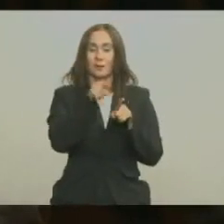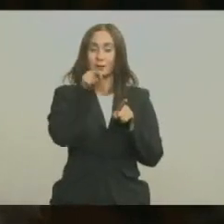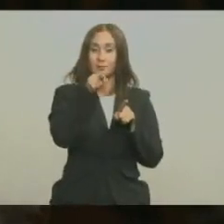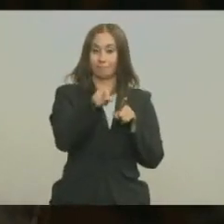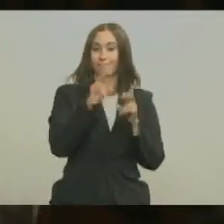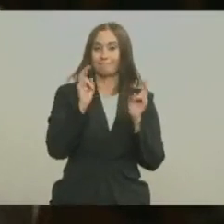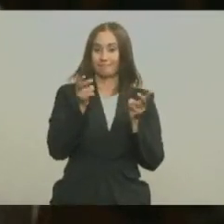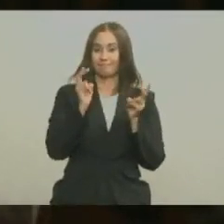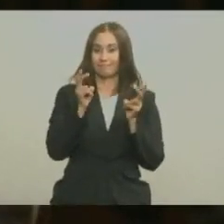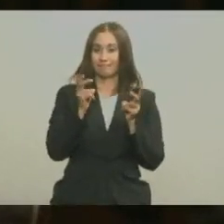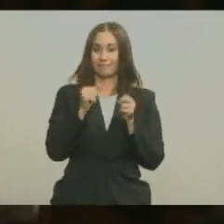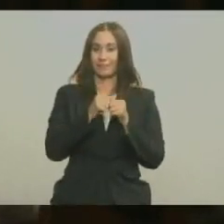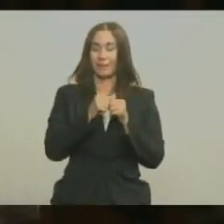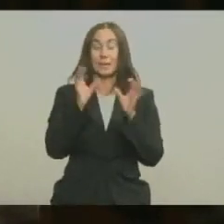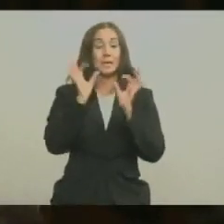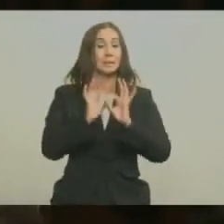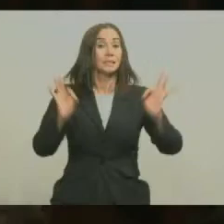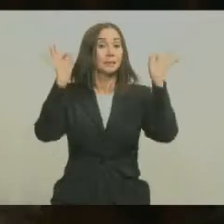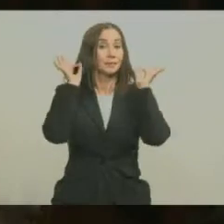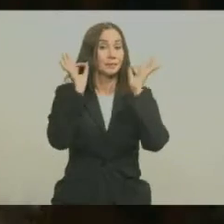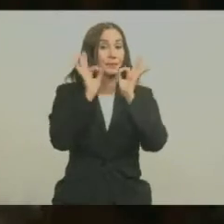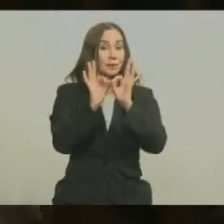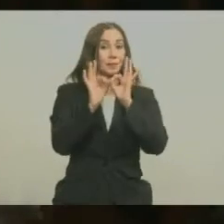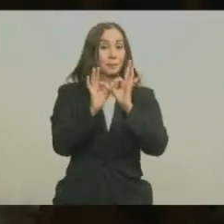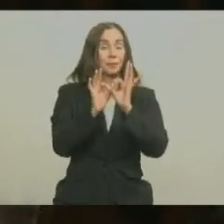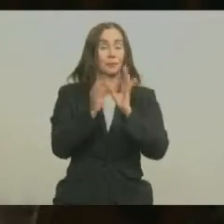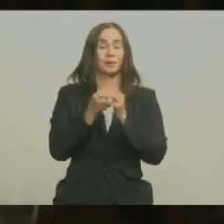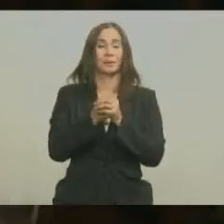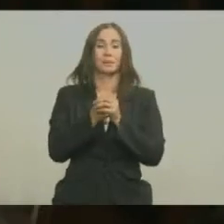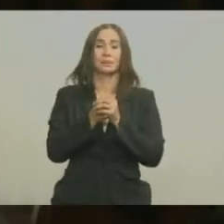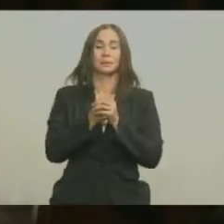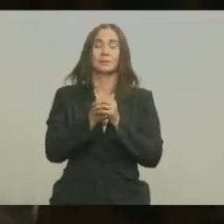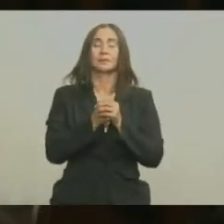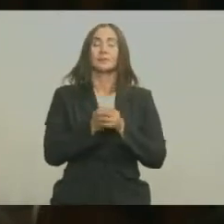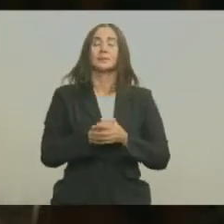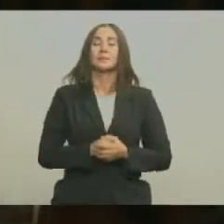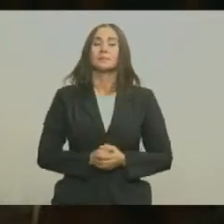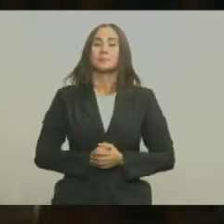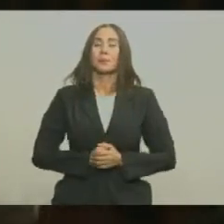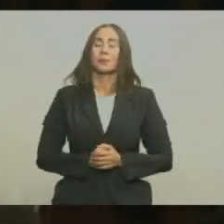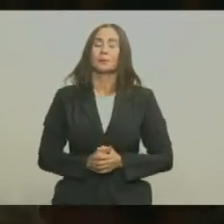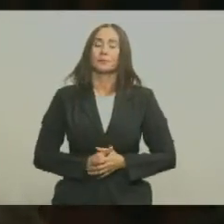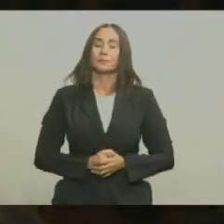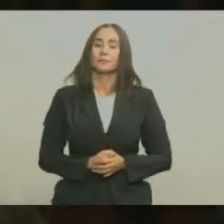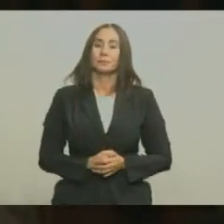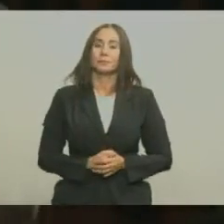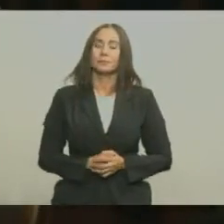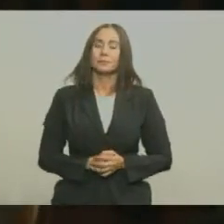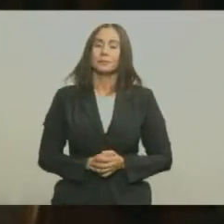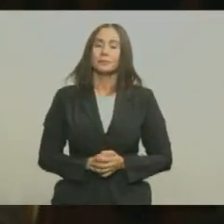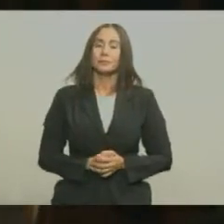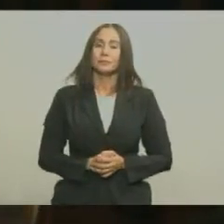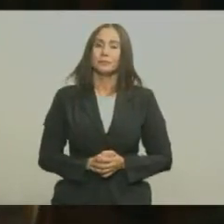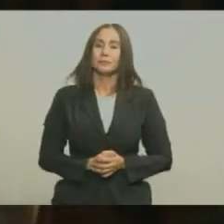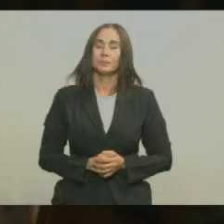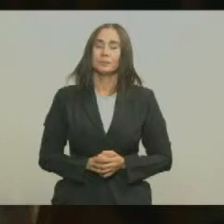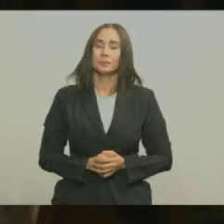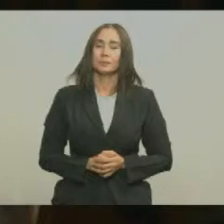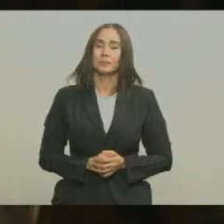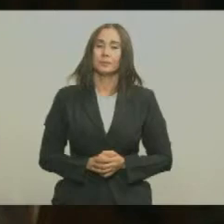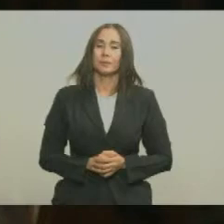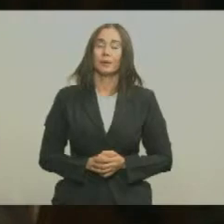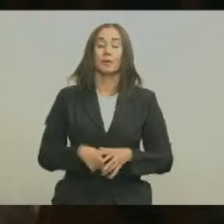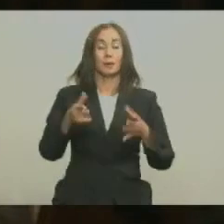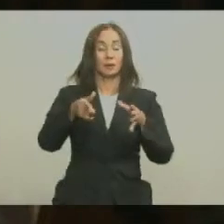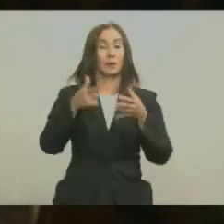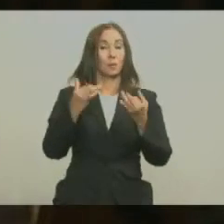es fundamental y crea las condiciones para que de aquí en adelante todos los temas que nos